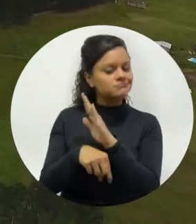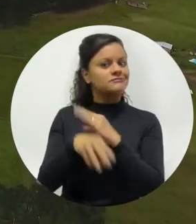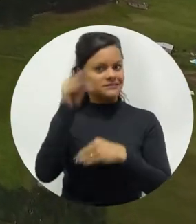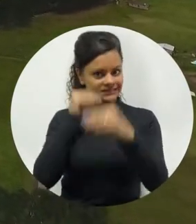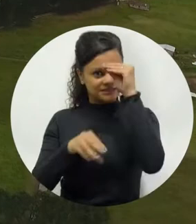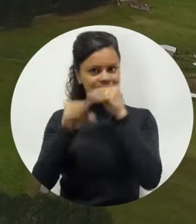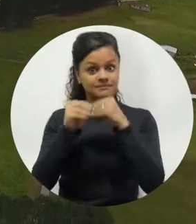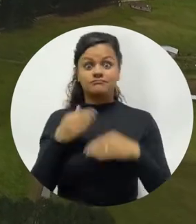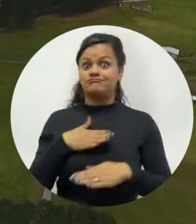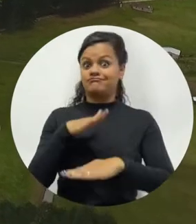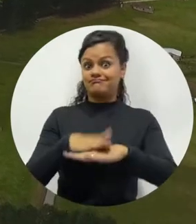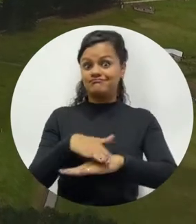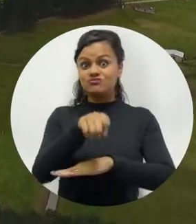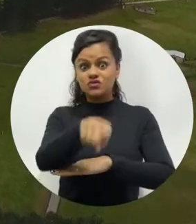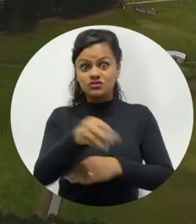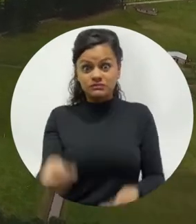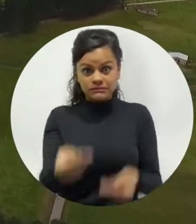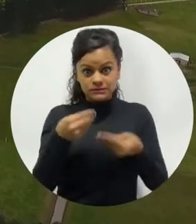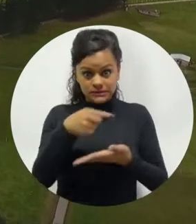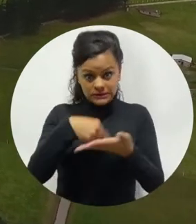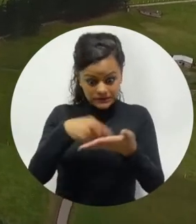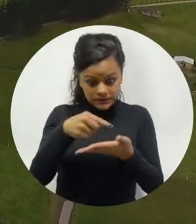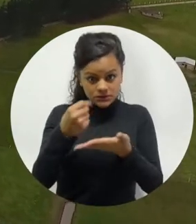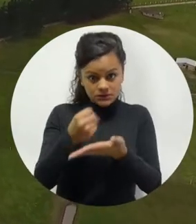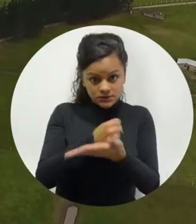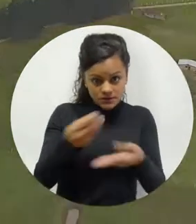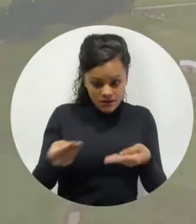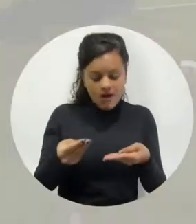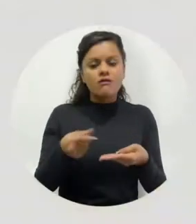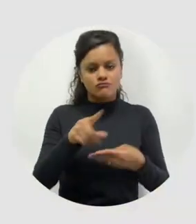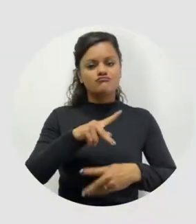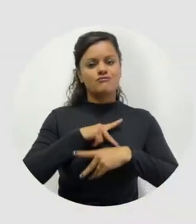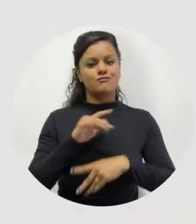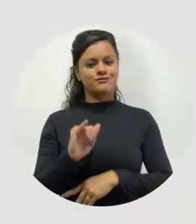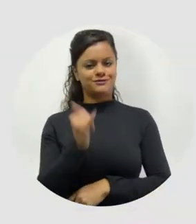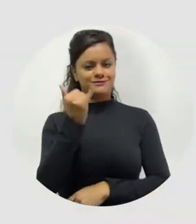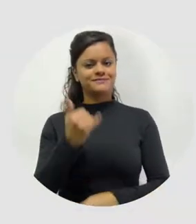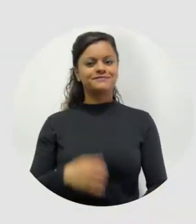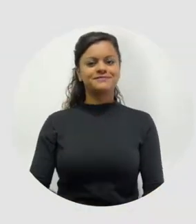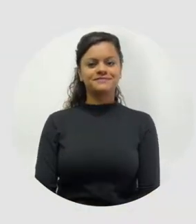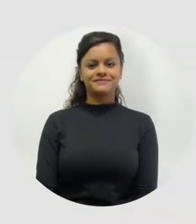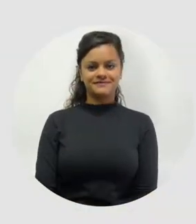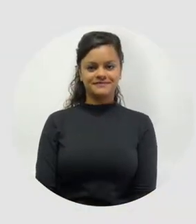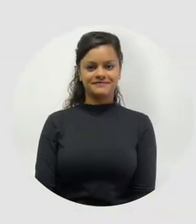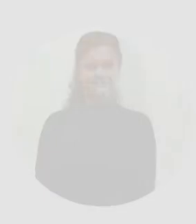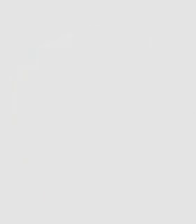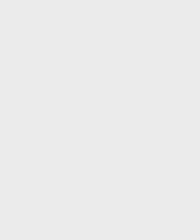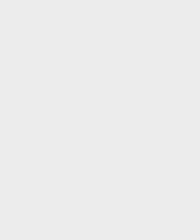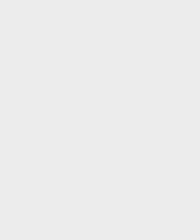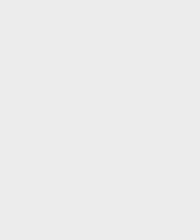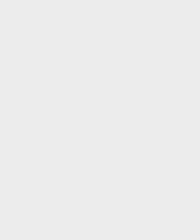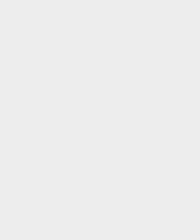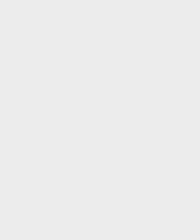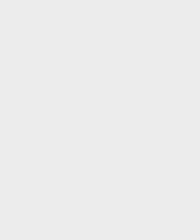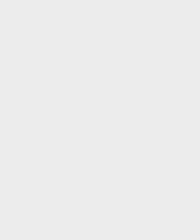www.supernotariado.gov.co. Recuerde, solo el registro lo hace propietario. Superintendencia de Notariado y Registro.